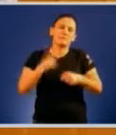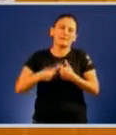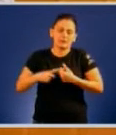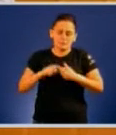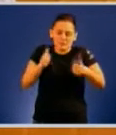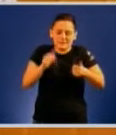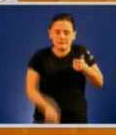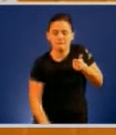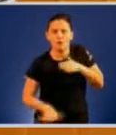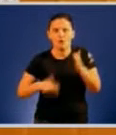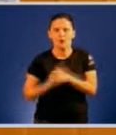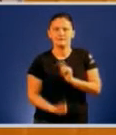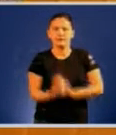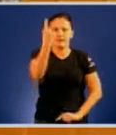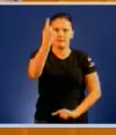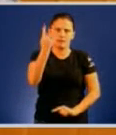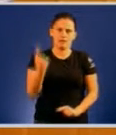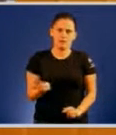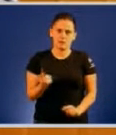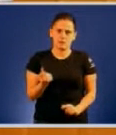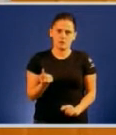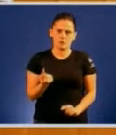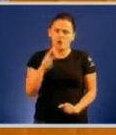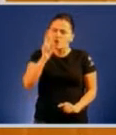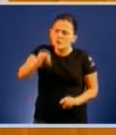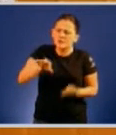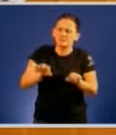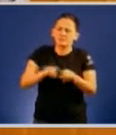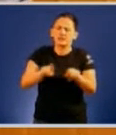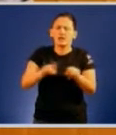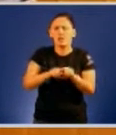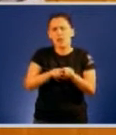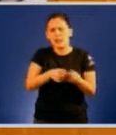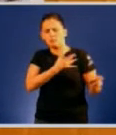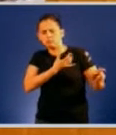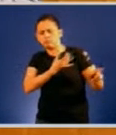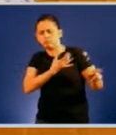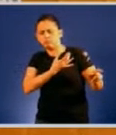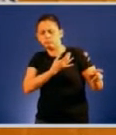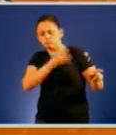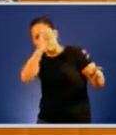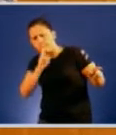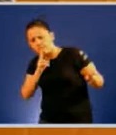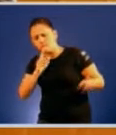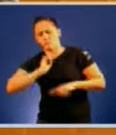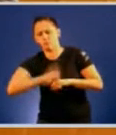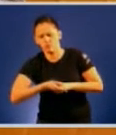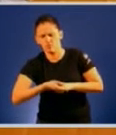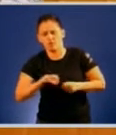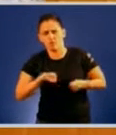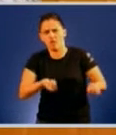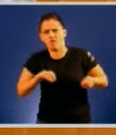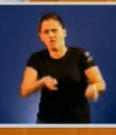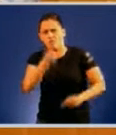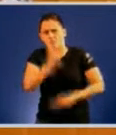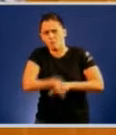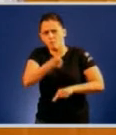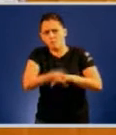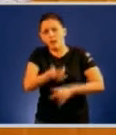abaixo arriba, e non cunha visión paternalista elitista que intenta impoñer. E logo,